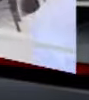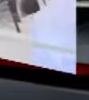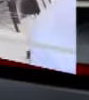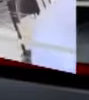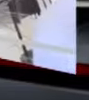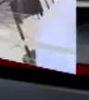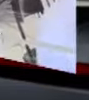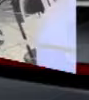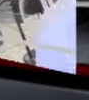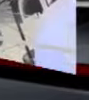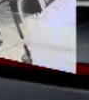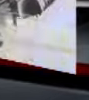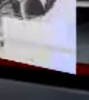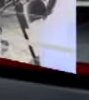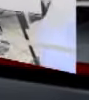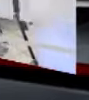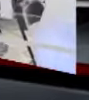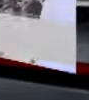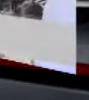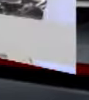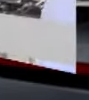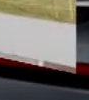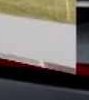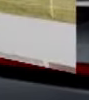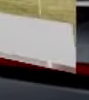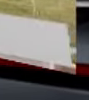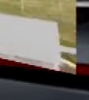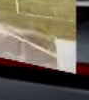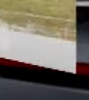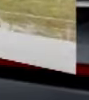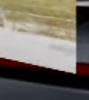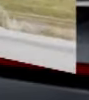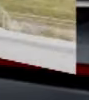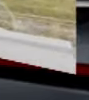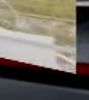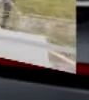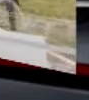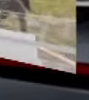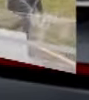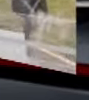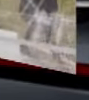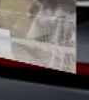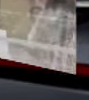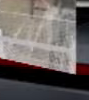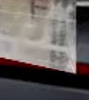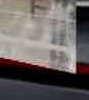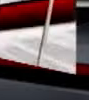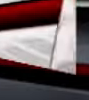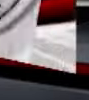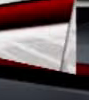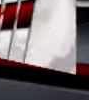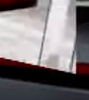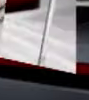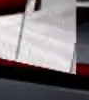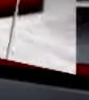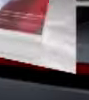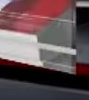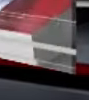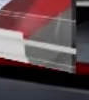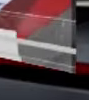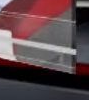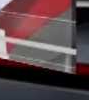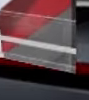Estudiantes de la Universidad Tecnológica de Tlaxcala se suman a la campaña Salva Tres Vidas por cada donación de sangre. En